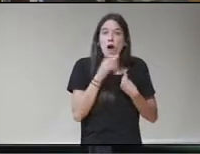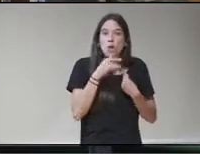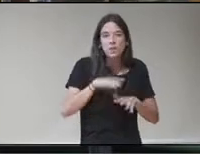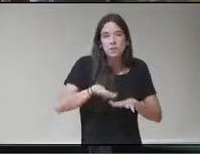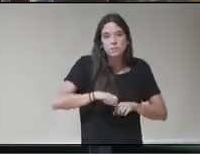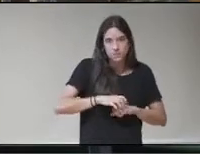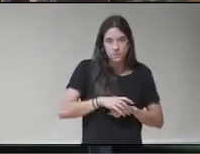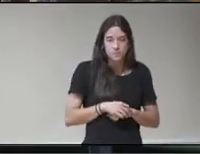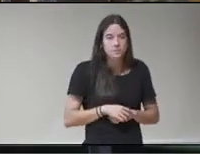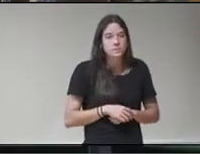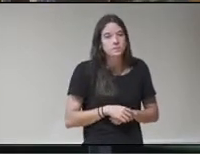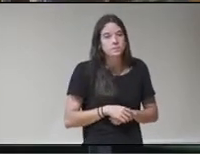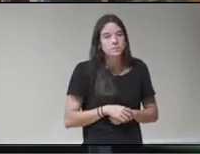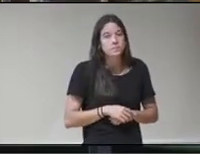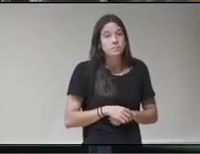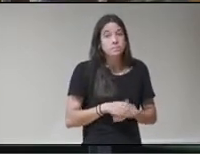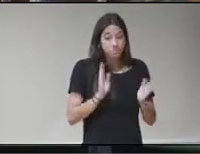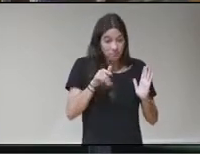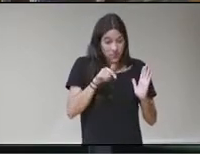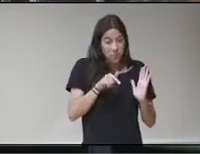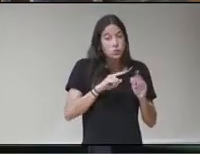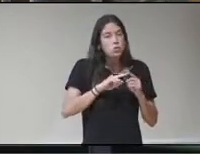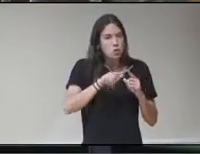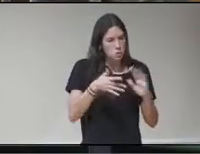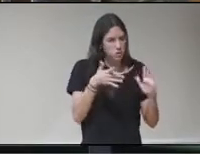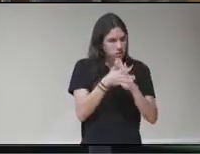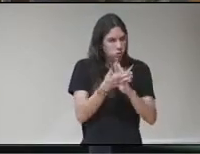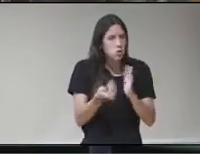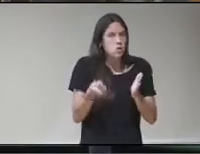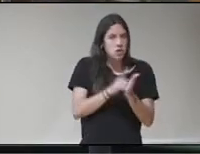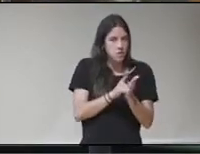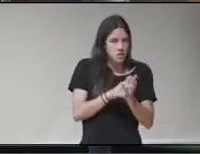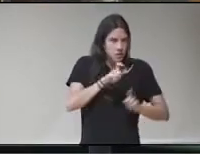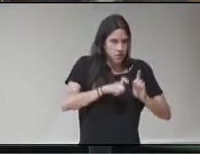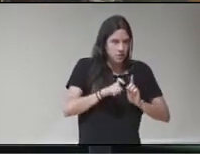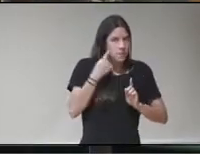¿De acuerdo? En este punto volveré más tarde y ya veréis por qué.